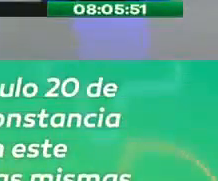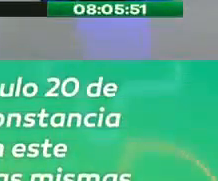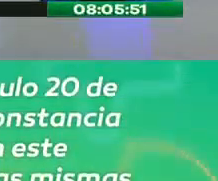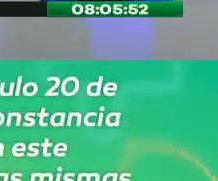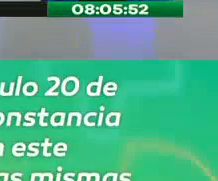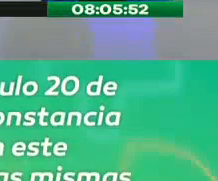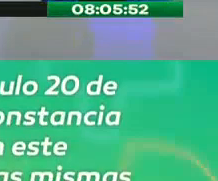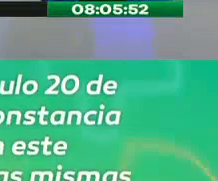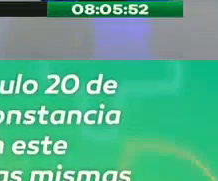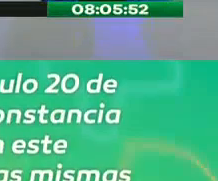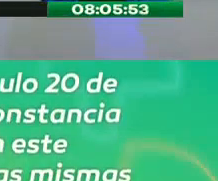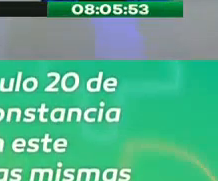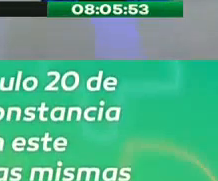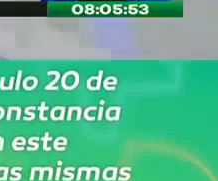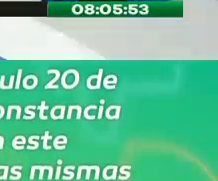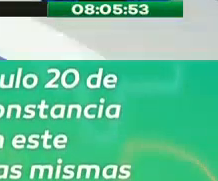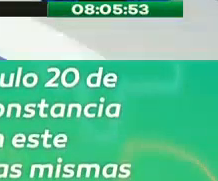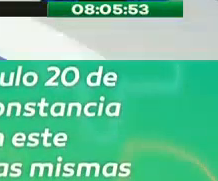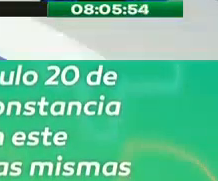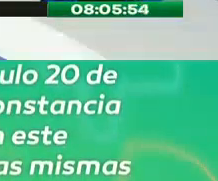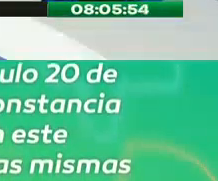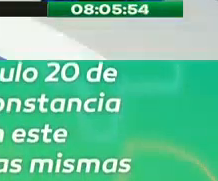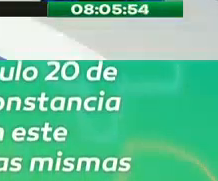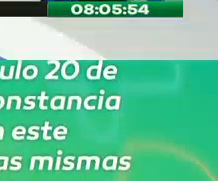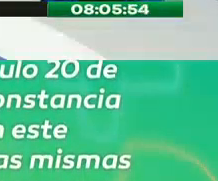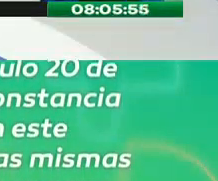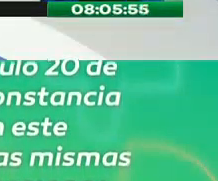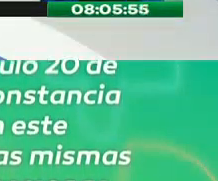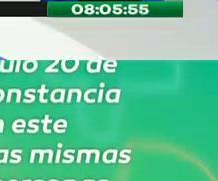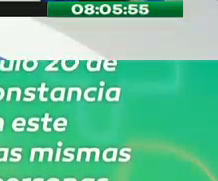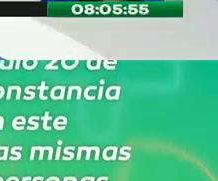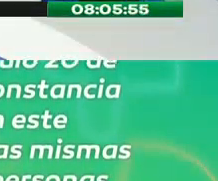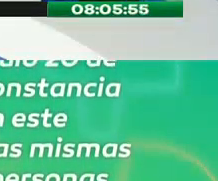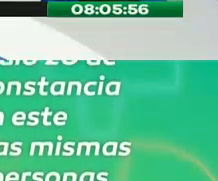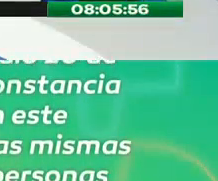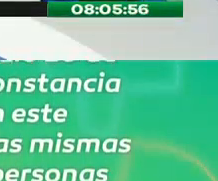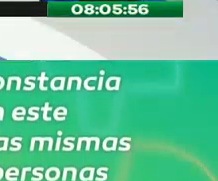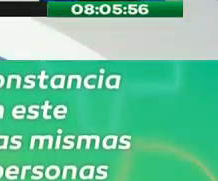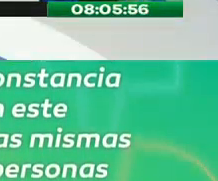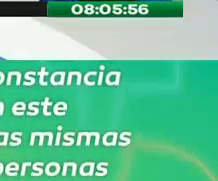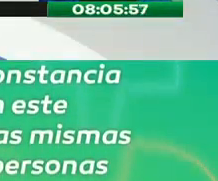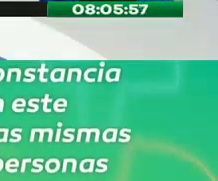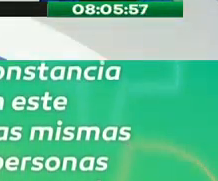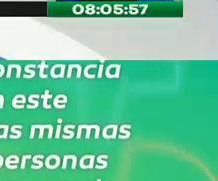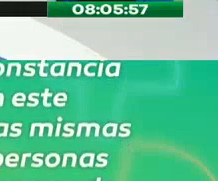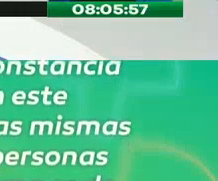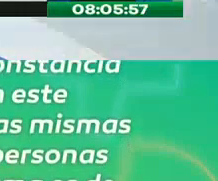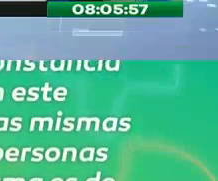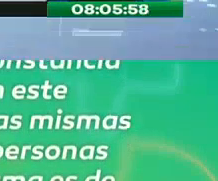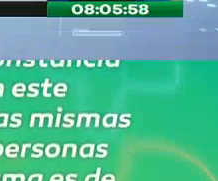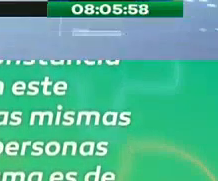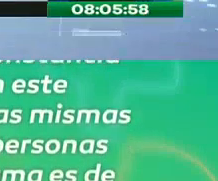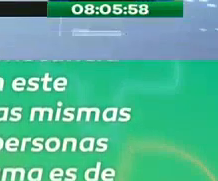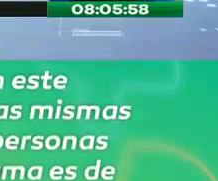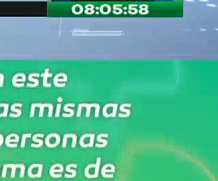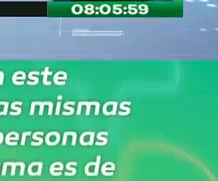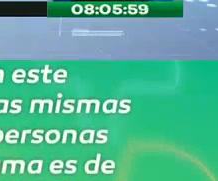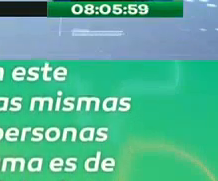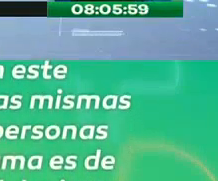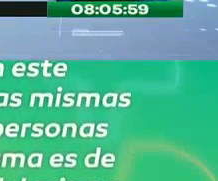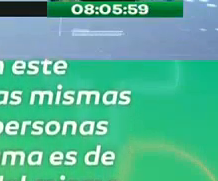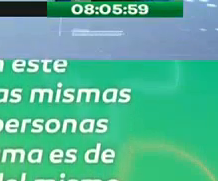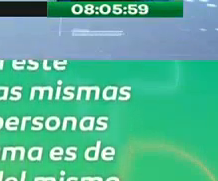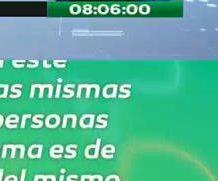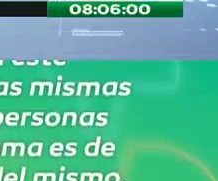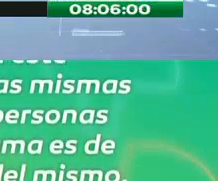Y de entrada, al saludarlos, nos vamos inmediato a trasladar al sitio en el que se encuentra José Morales, que él nos tiene novedades